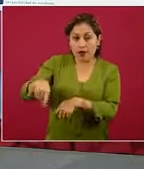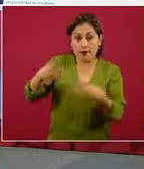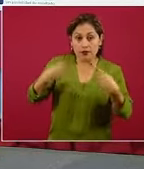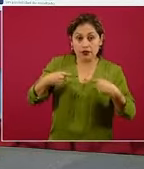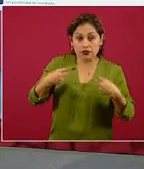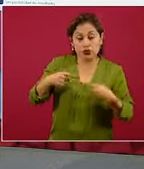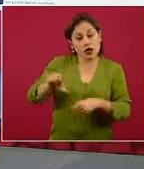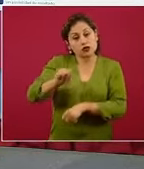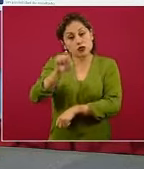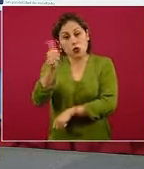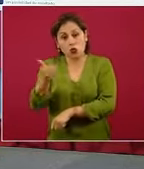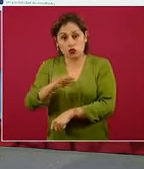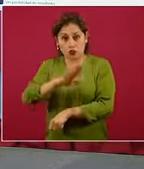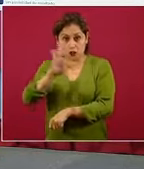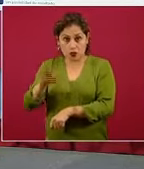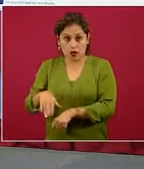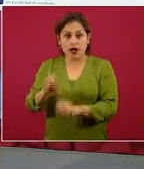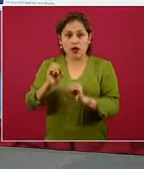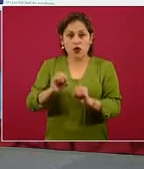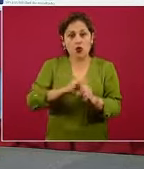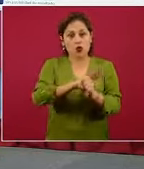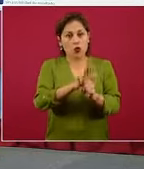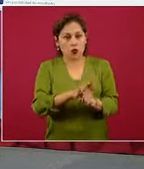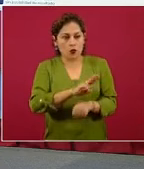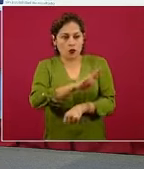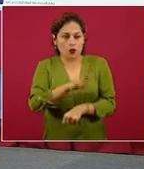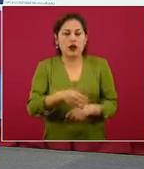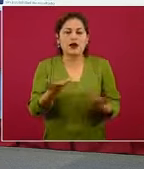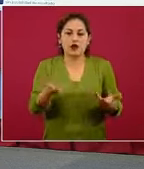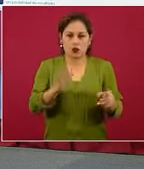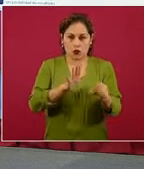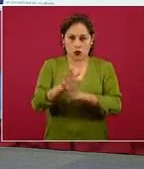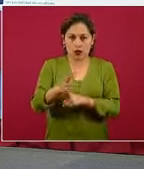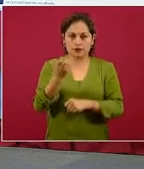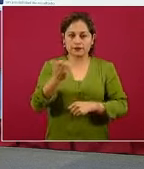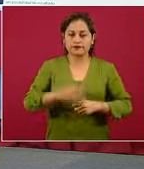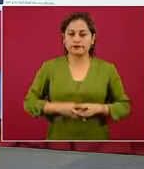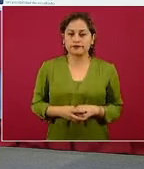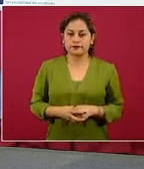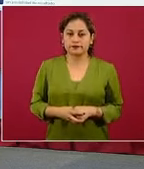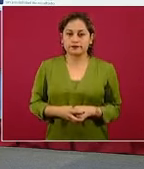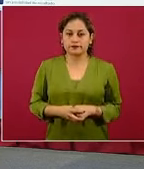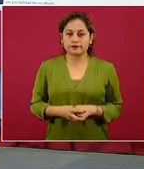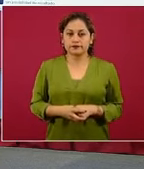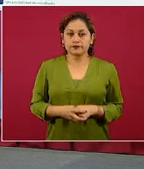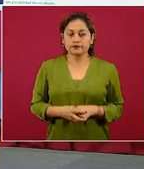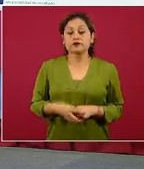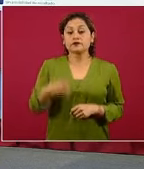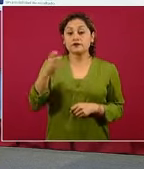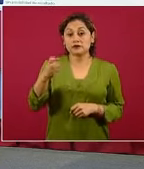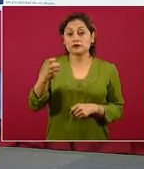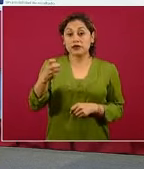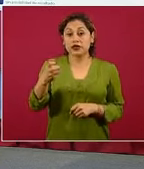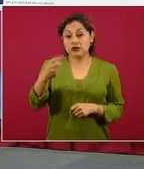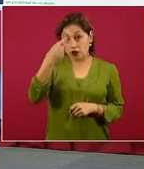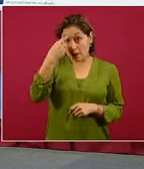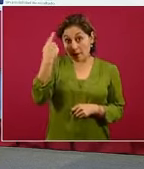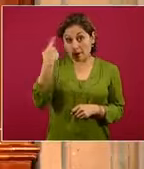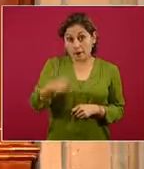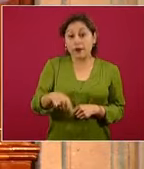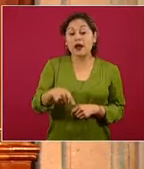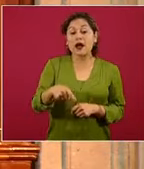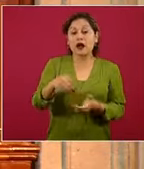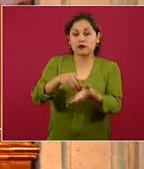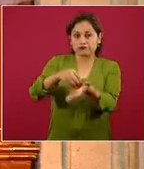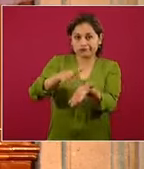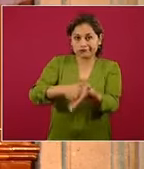momento pudieran ser finalmente defunciones. Este ejercicio de poder llevar a cabo la dictaminación, es decir, todos estos